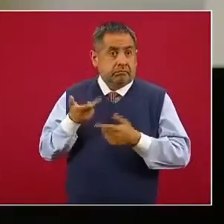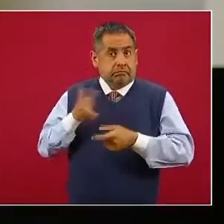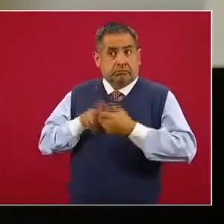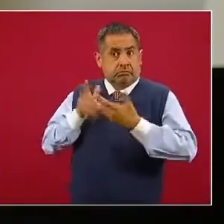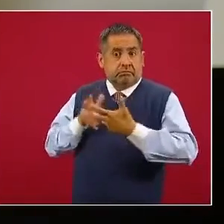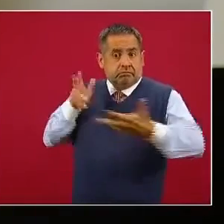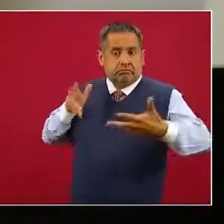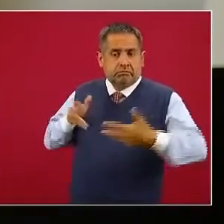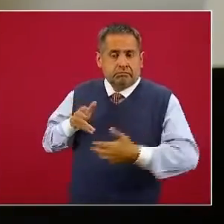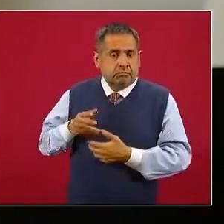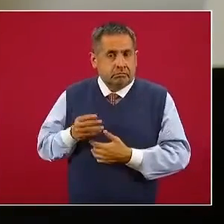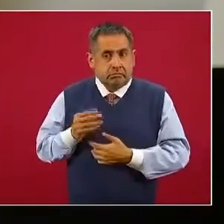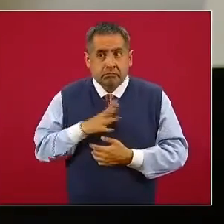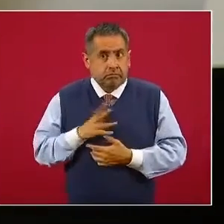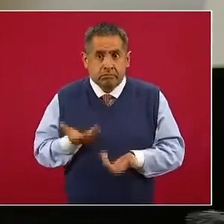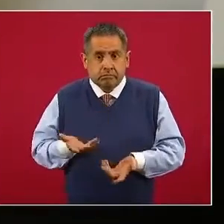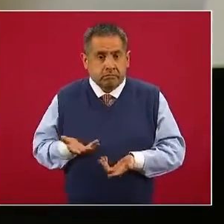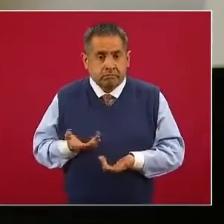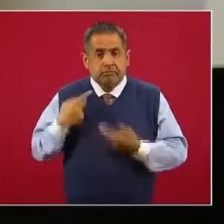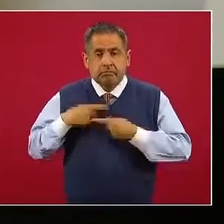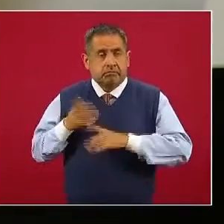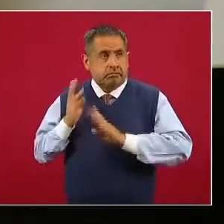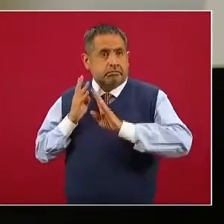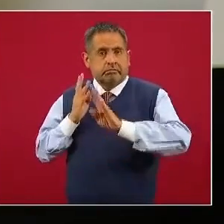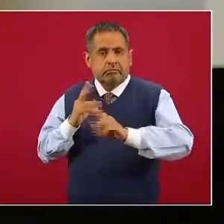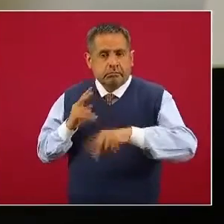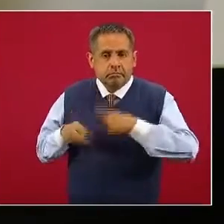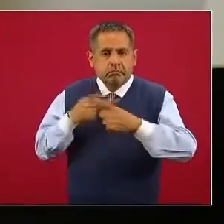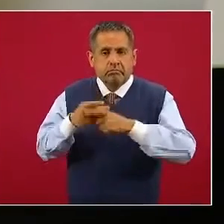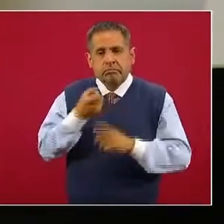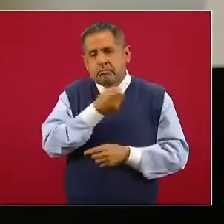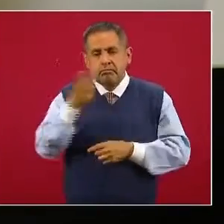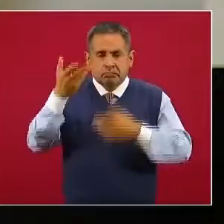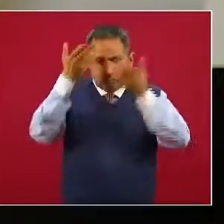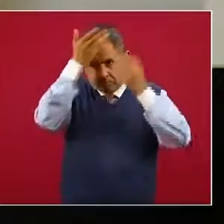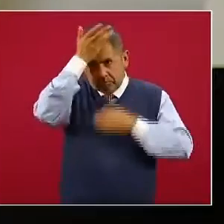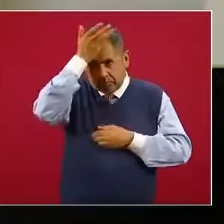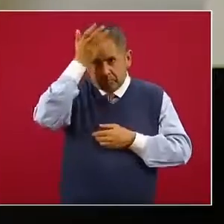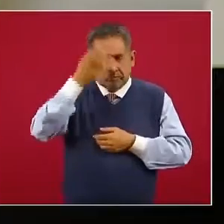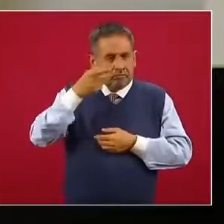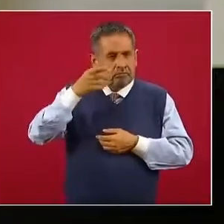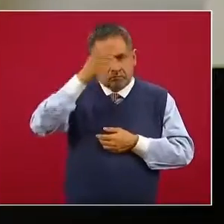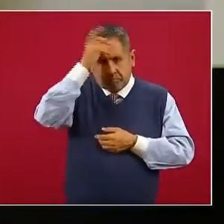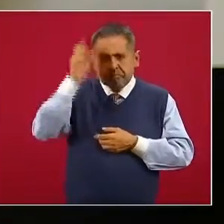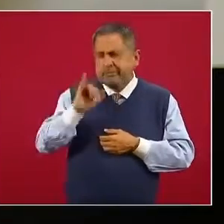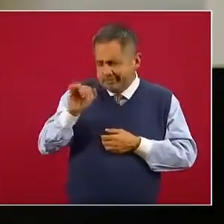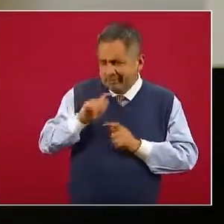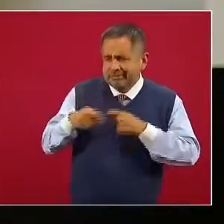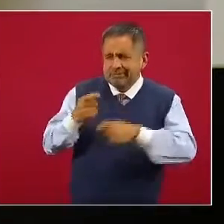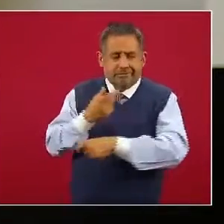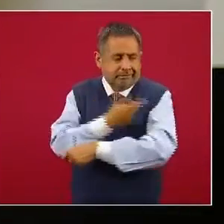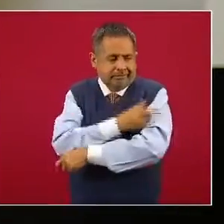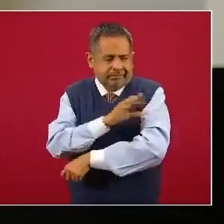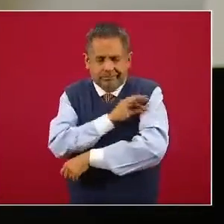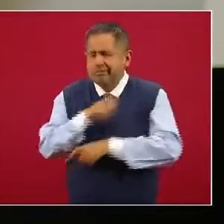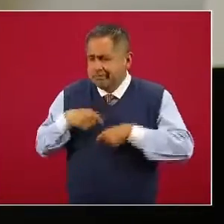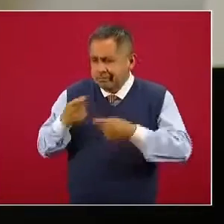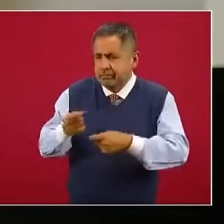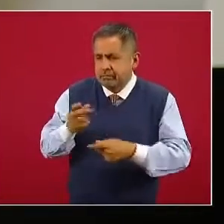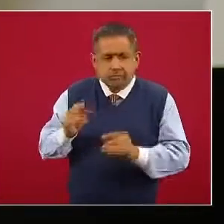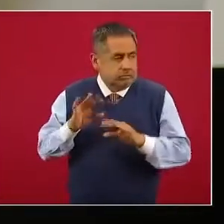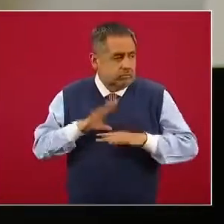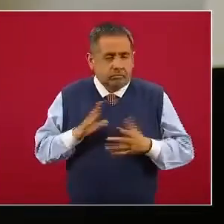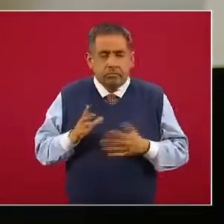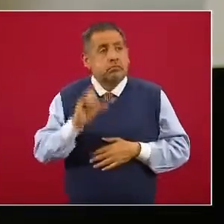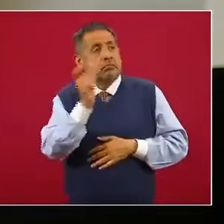grande y también, o sea, la gente, las enfermeras, los encargados te dicen, sí, los vamos a vacunar, pero no hay vacunas. O sea, ¿cuándo